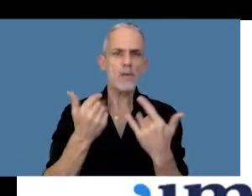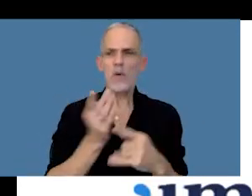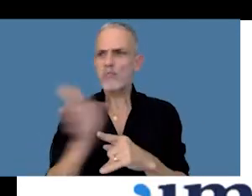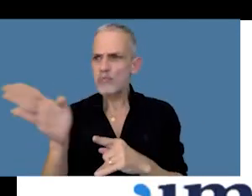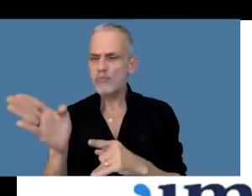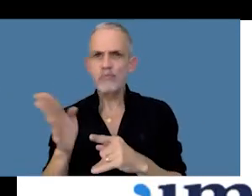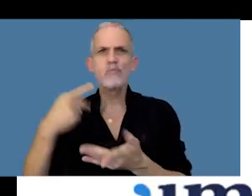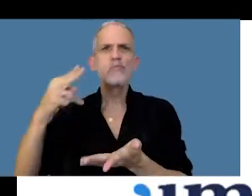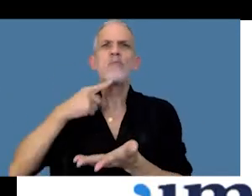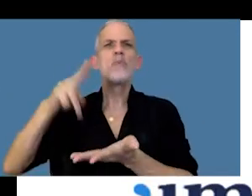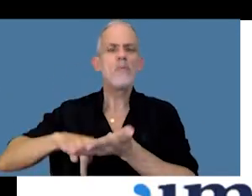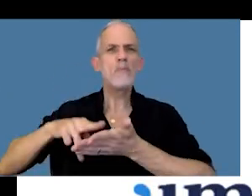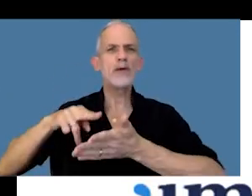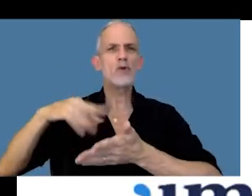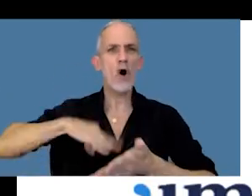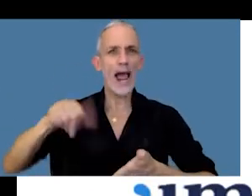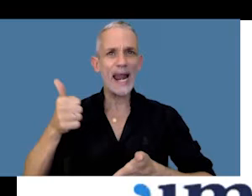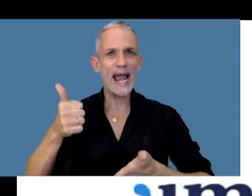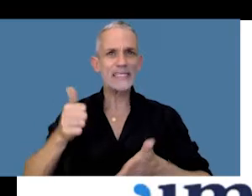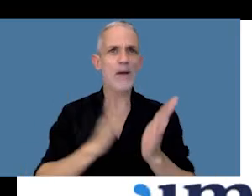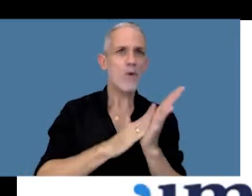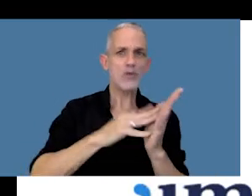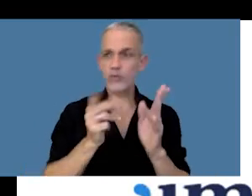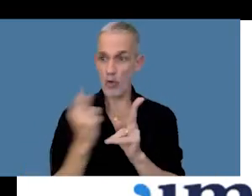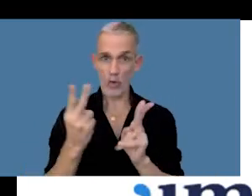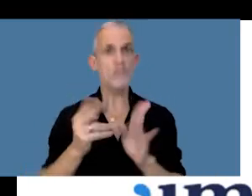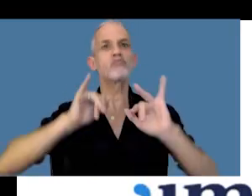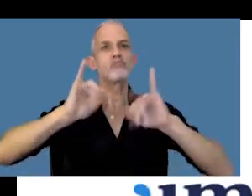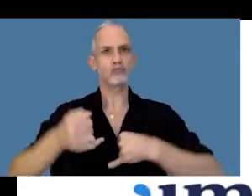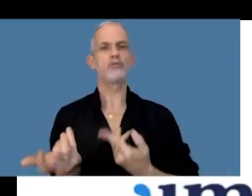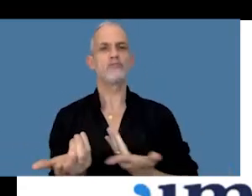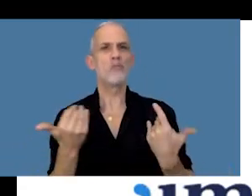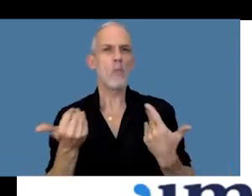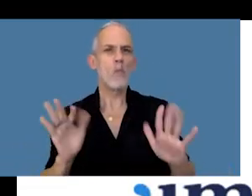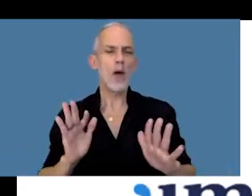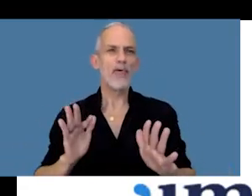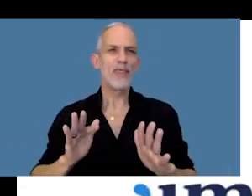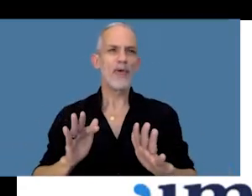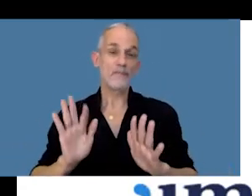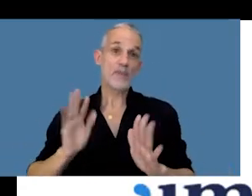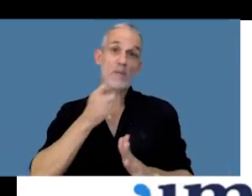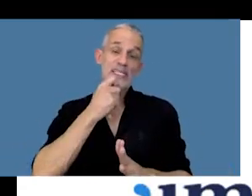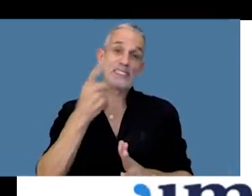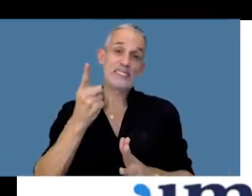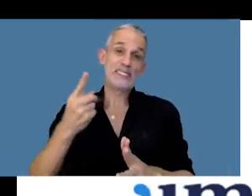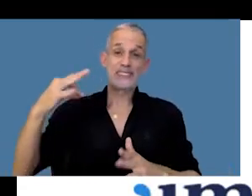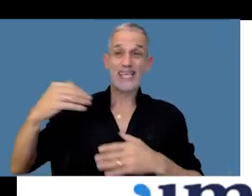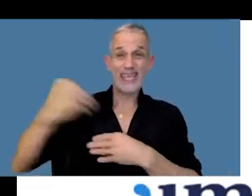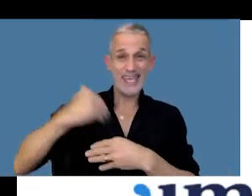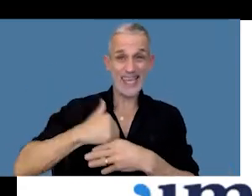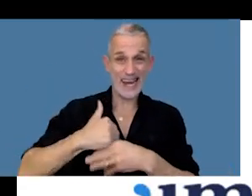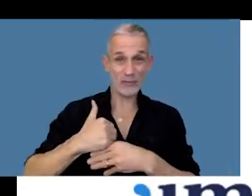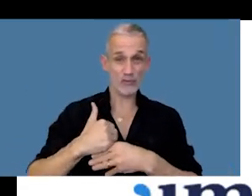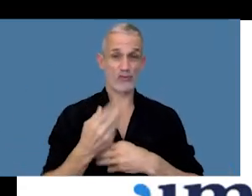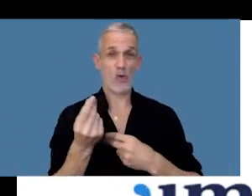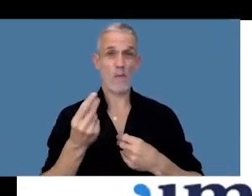el impuesto a las ganancias? Sí, en la medida que, digamos, esos ingresos que obtiene